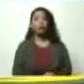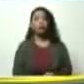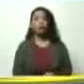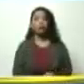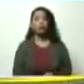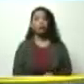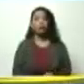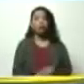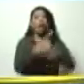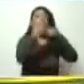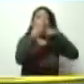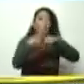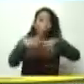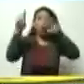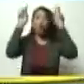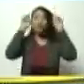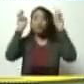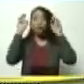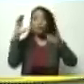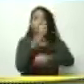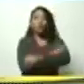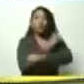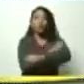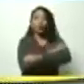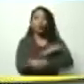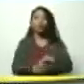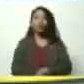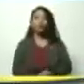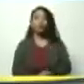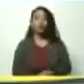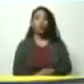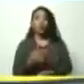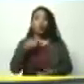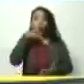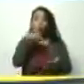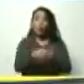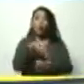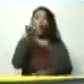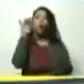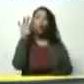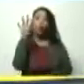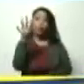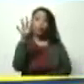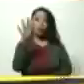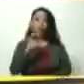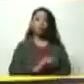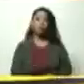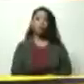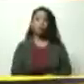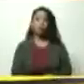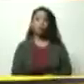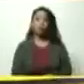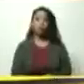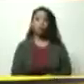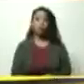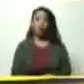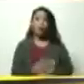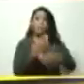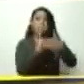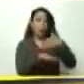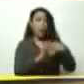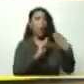entre otros sectores de la oposición ahí nombré ¿cuántos? cuatro vamos a dialogar